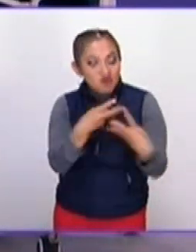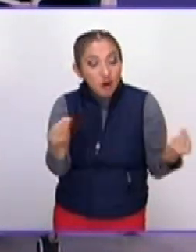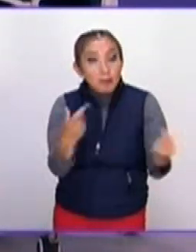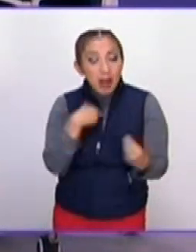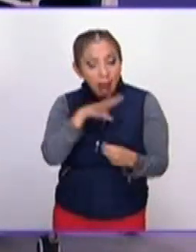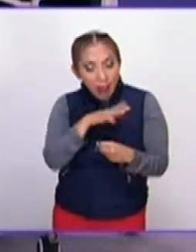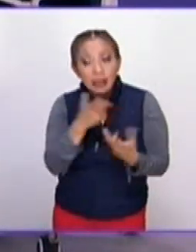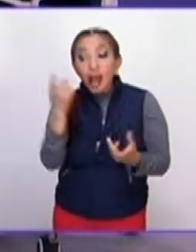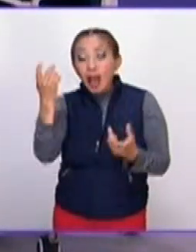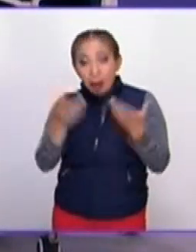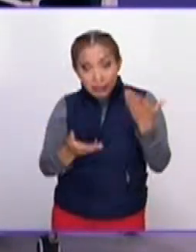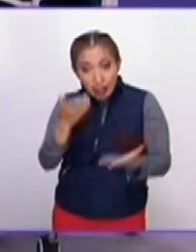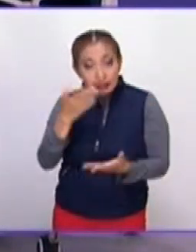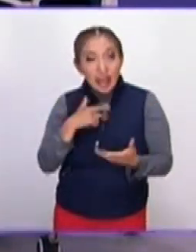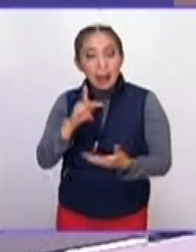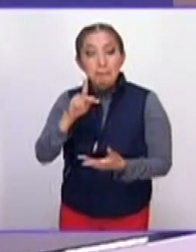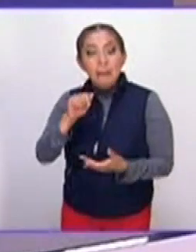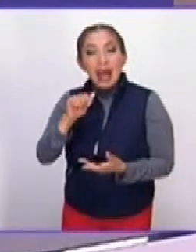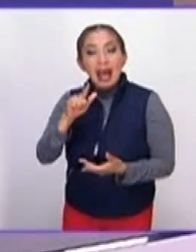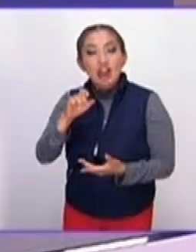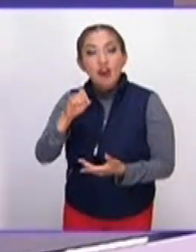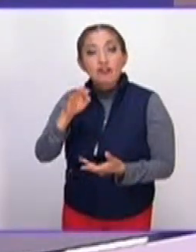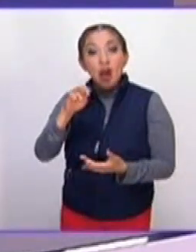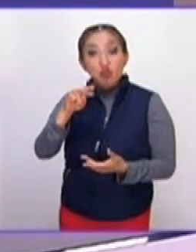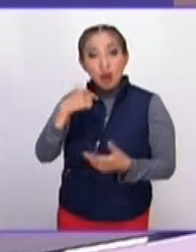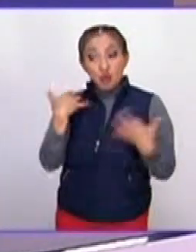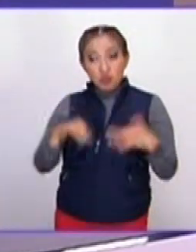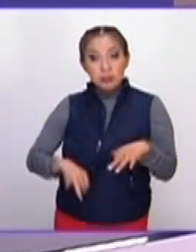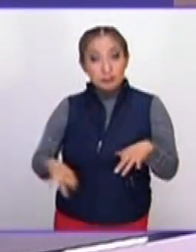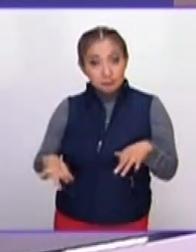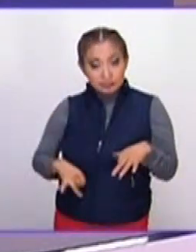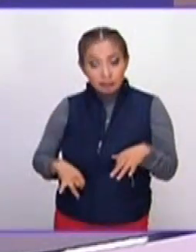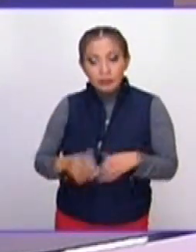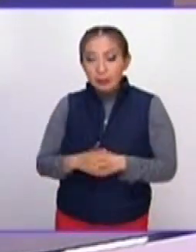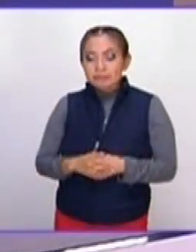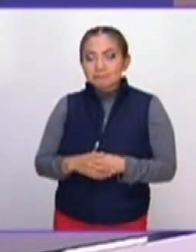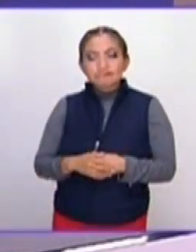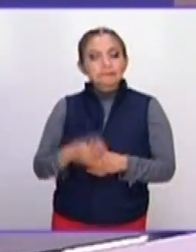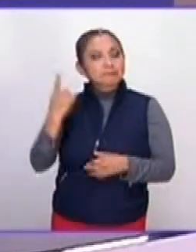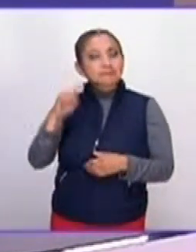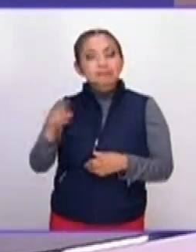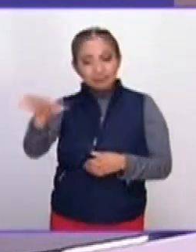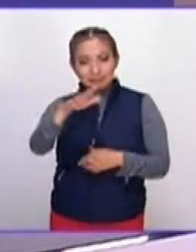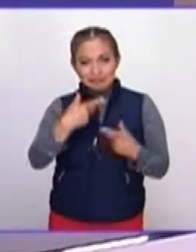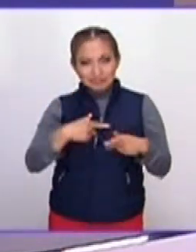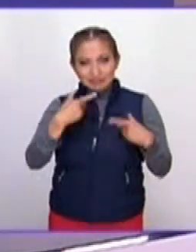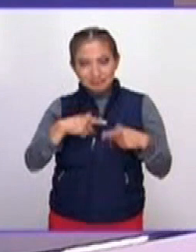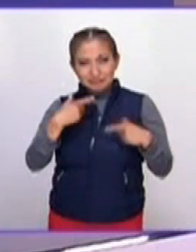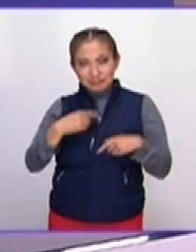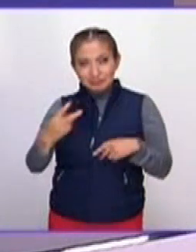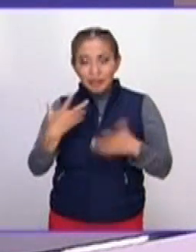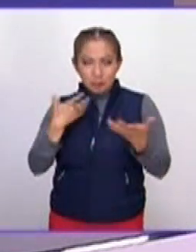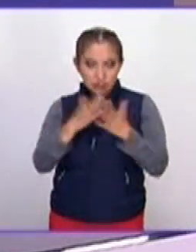se han encontrado restos de paleofauna, que esto es interesantísimo. Para que nuestro público que nos